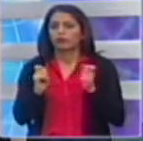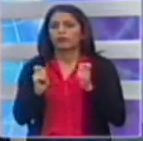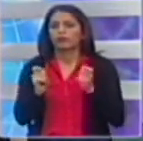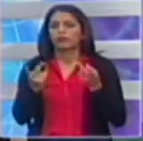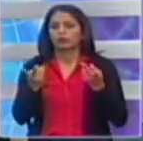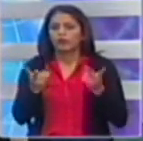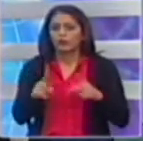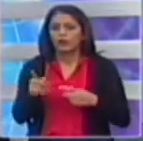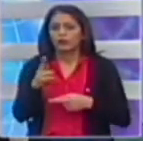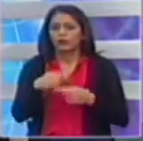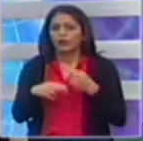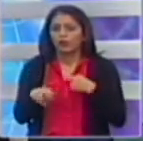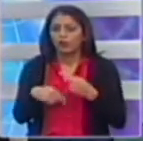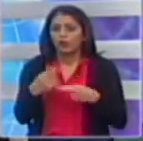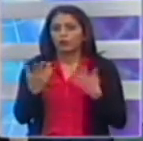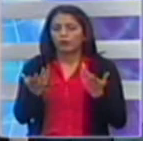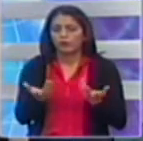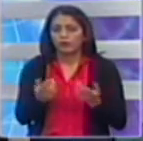Trump es de los principales